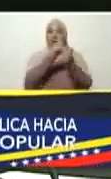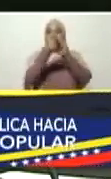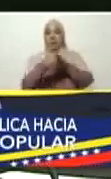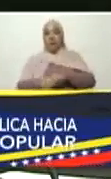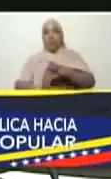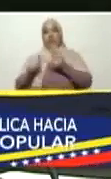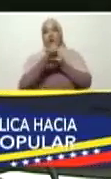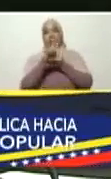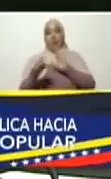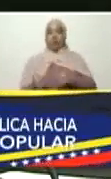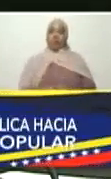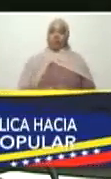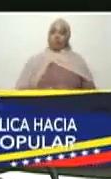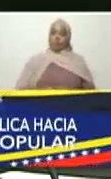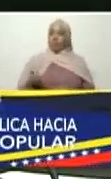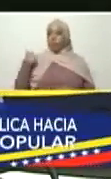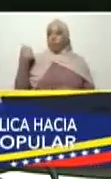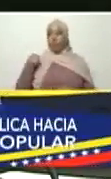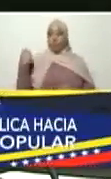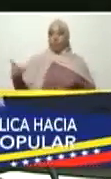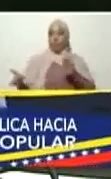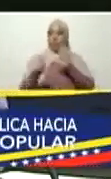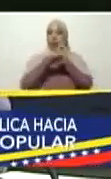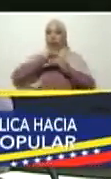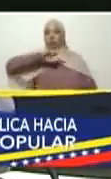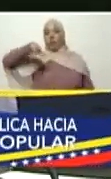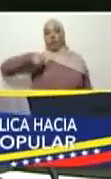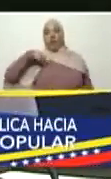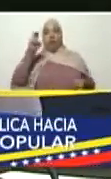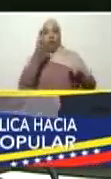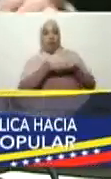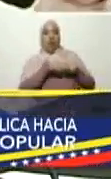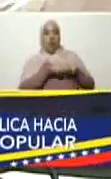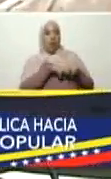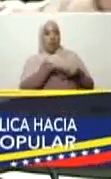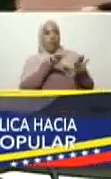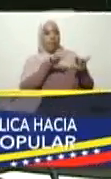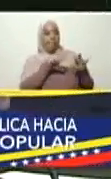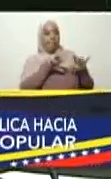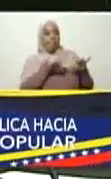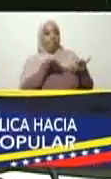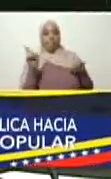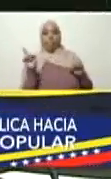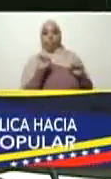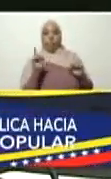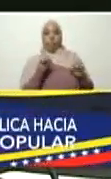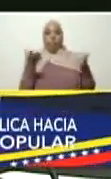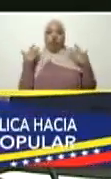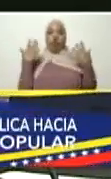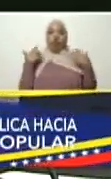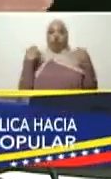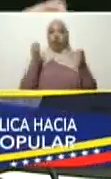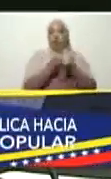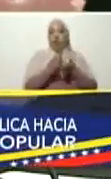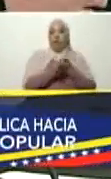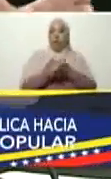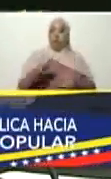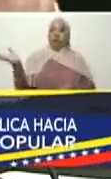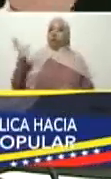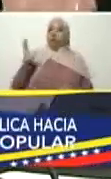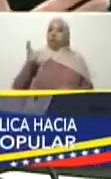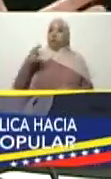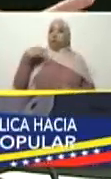ley, cualquiera de ellas. No podemos nosotros sentarnos con nuestros asesores, nosotros en los aires acondicionados de Caracas, y decir,